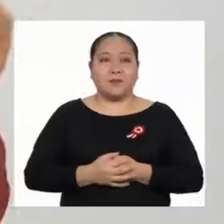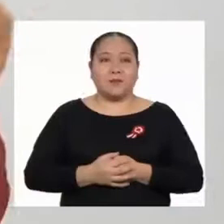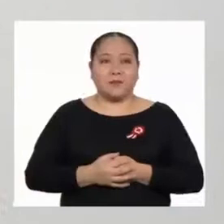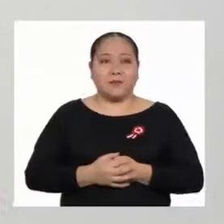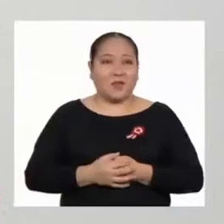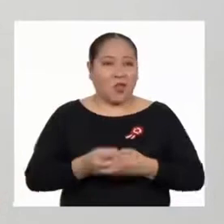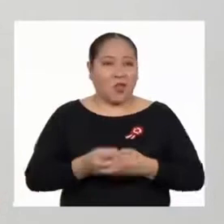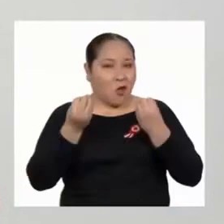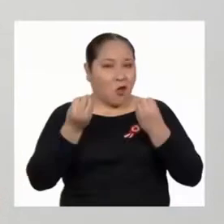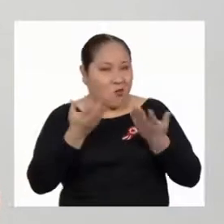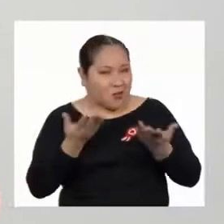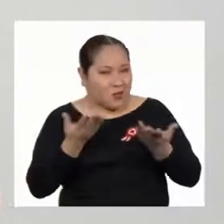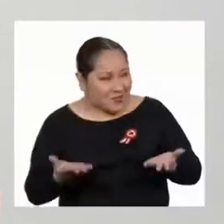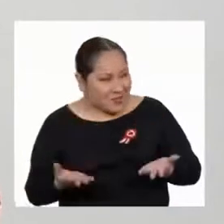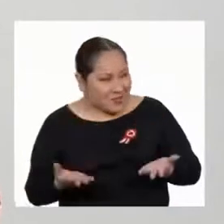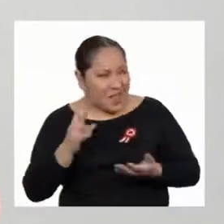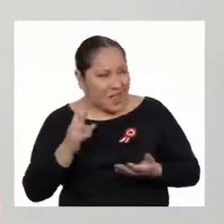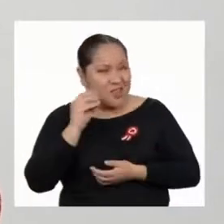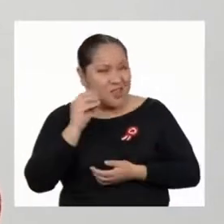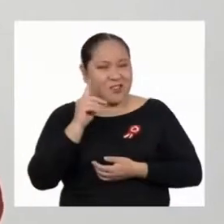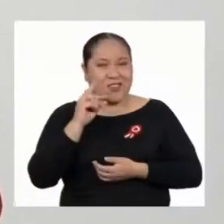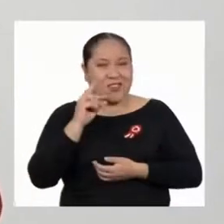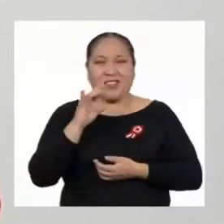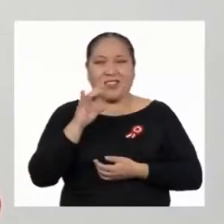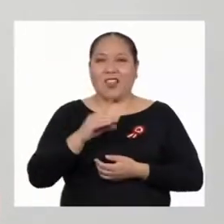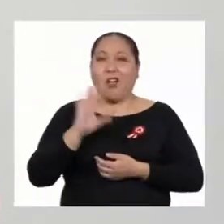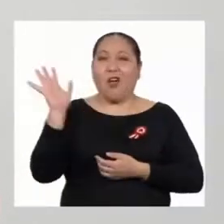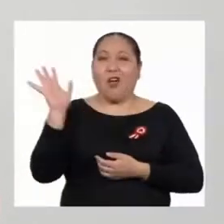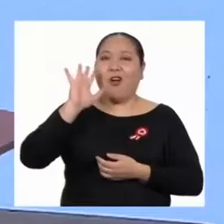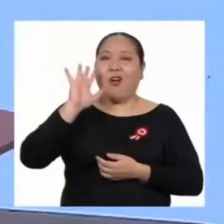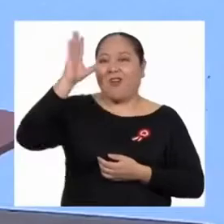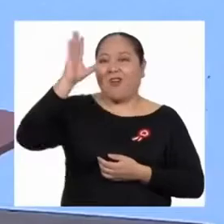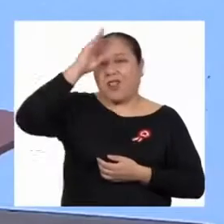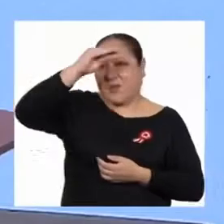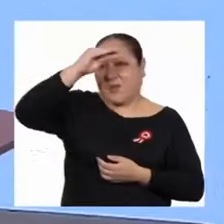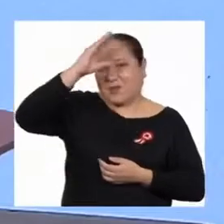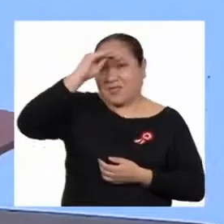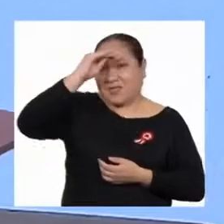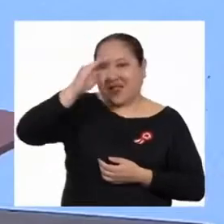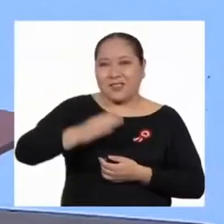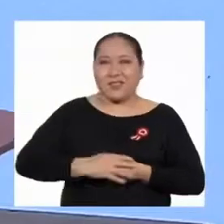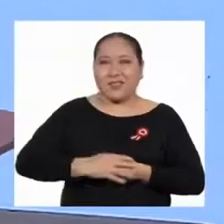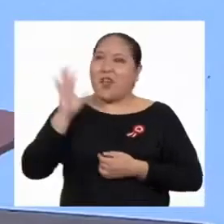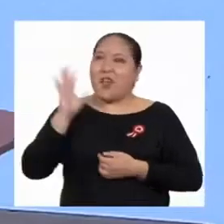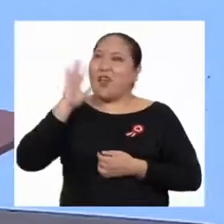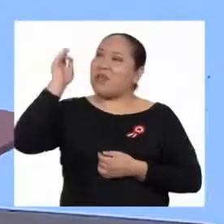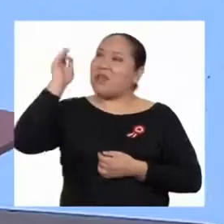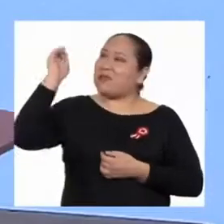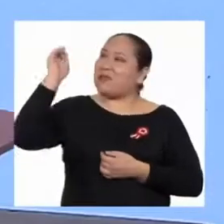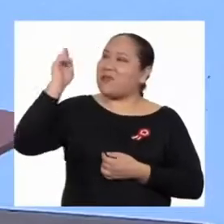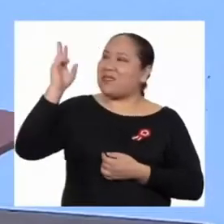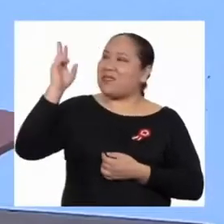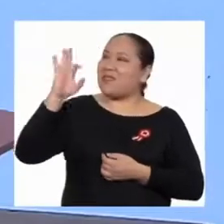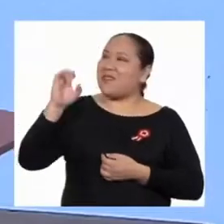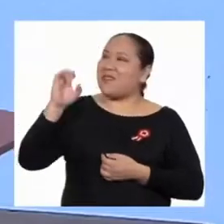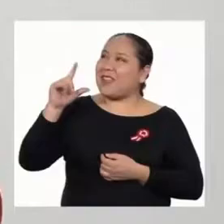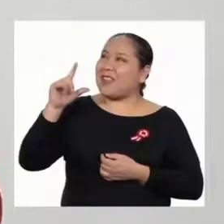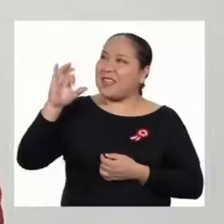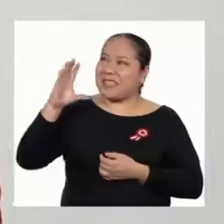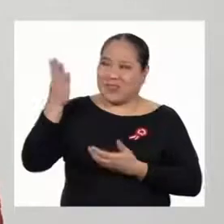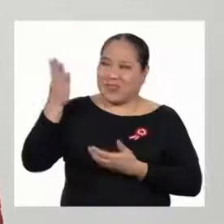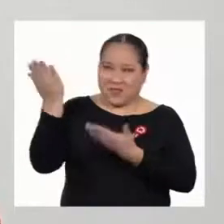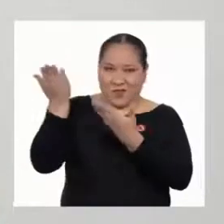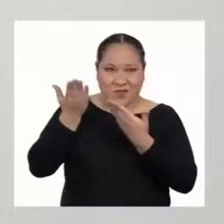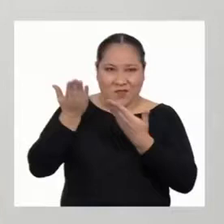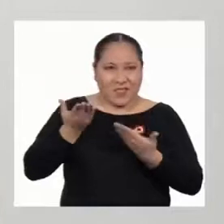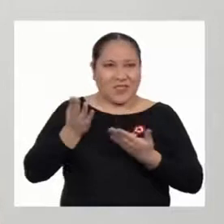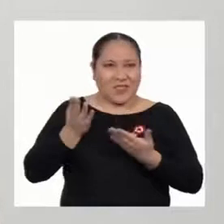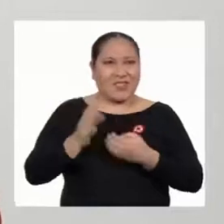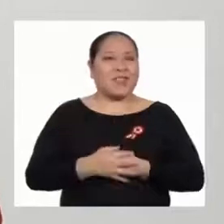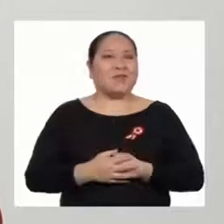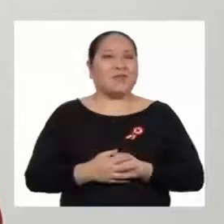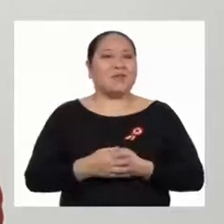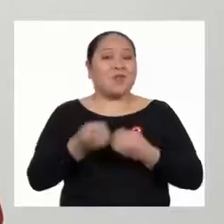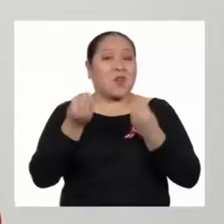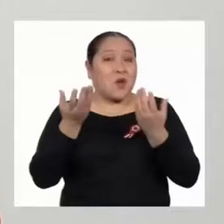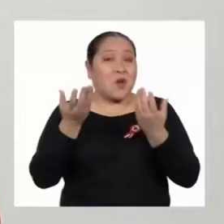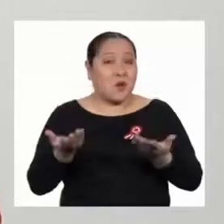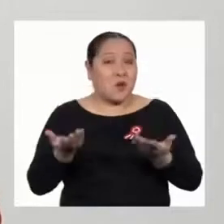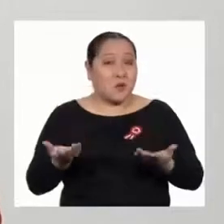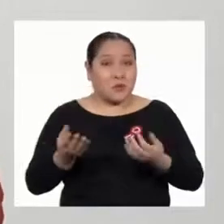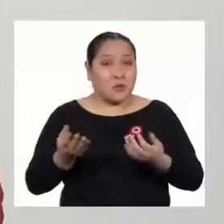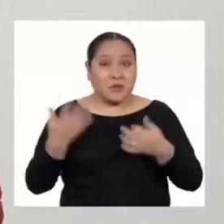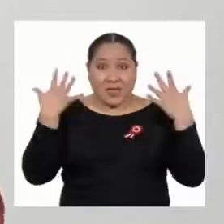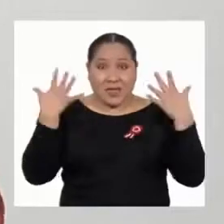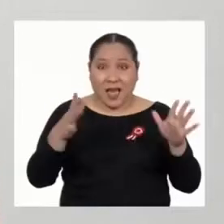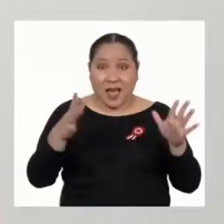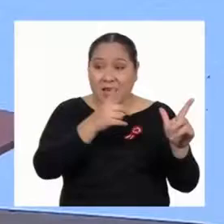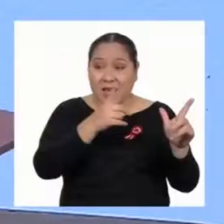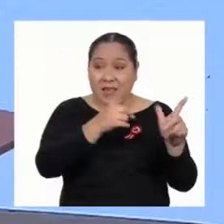¿Qué tal, Rodrigo? Hola, chicas y chicos. Hola, profesora Felicitas, bienvenida. ¿Cómo están? ¿Listos para leer